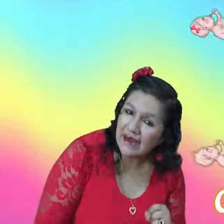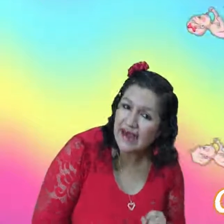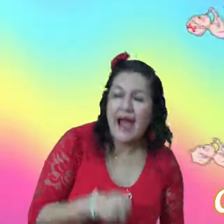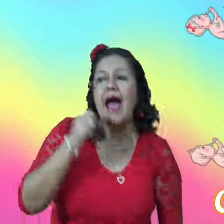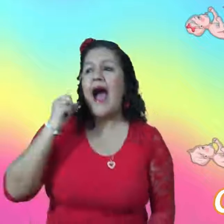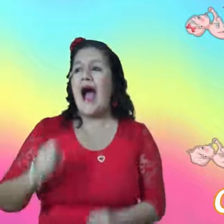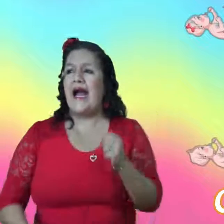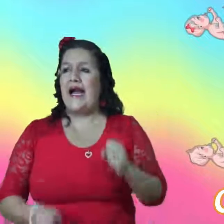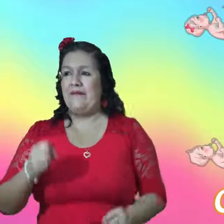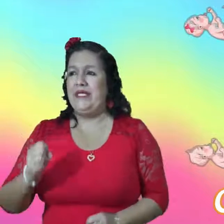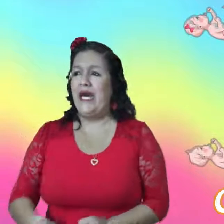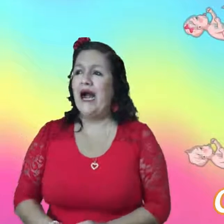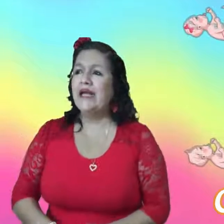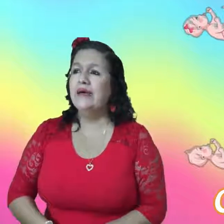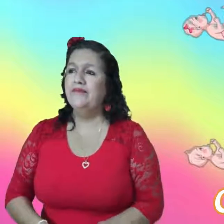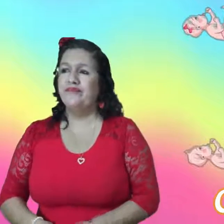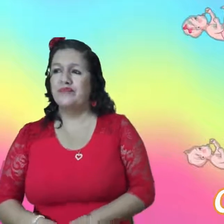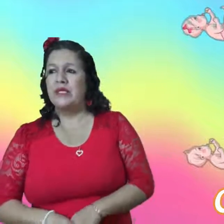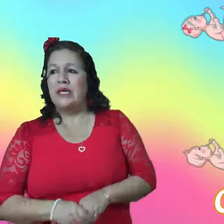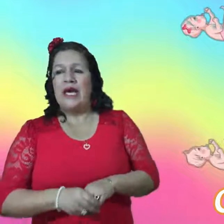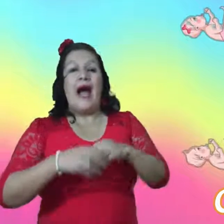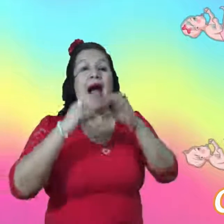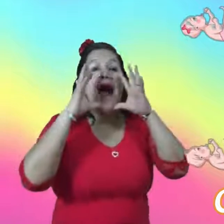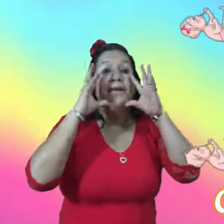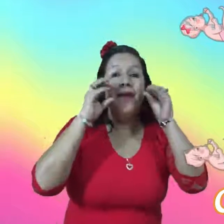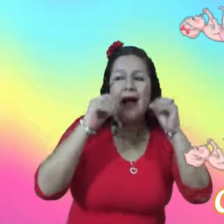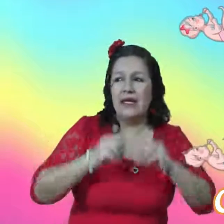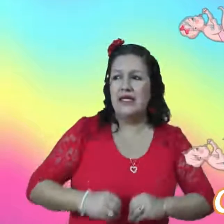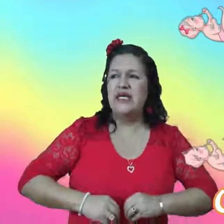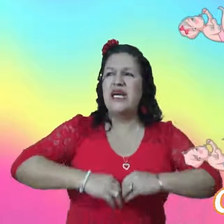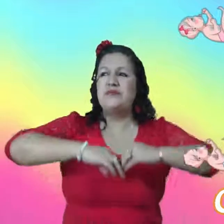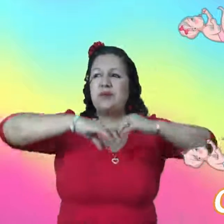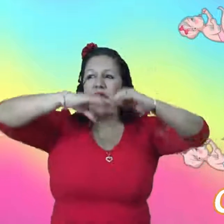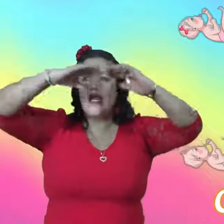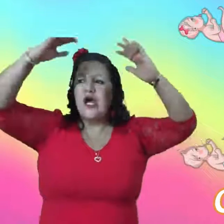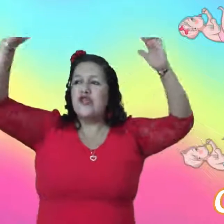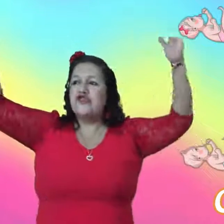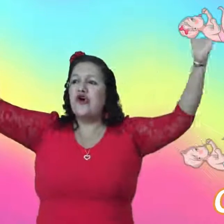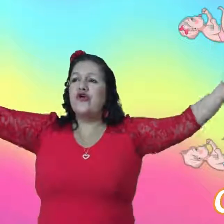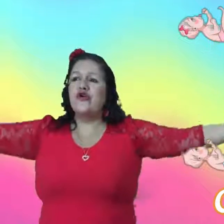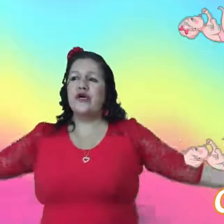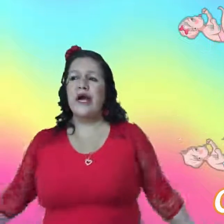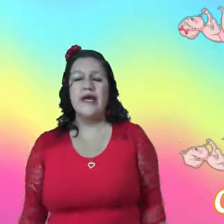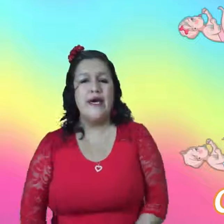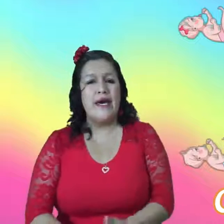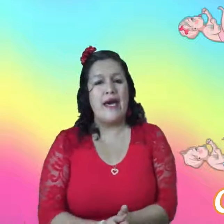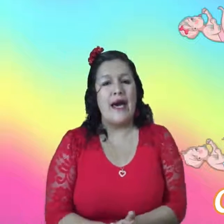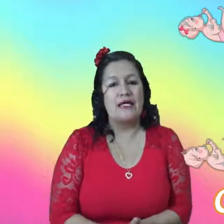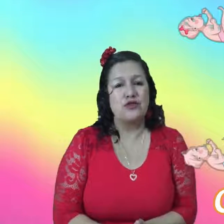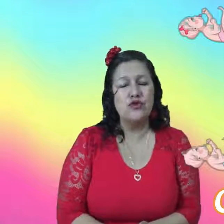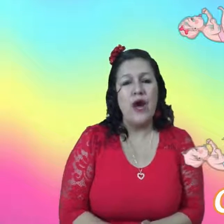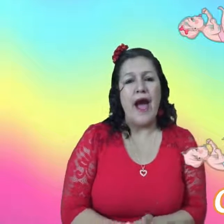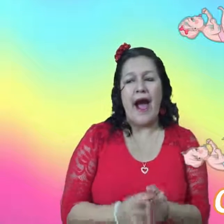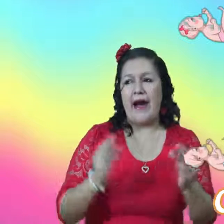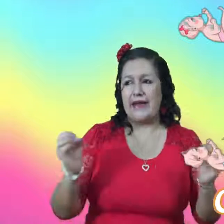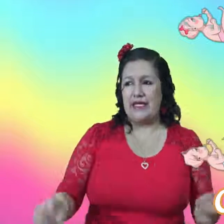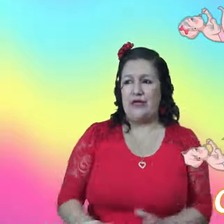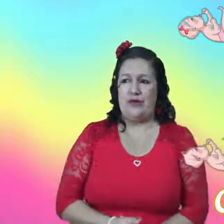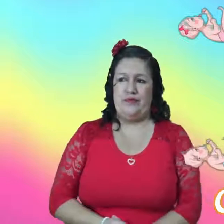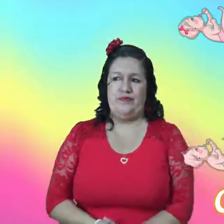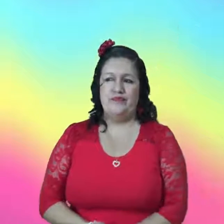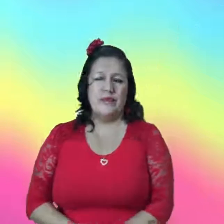batear, a caminar, a hablar y a explorar todo lo que hay a su